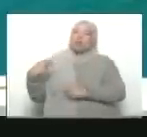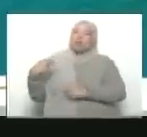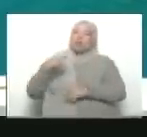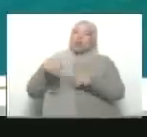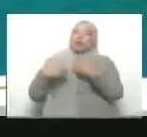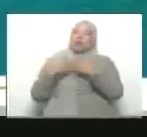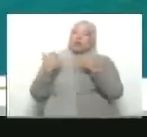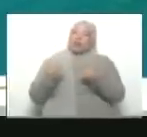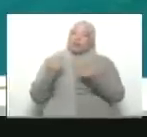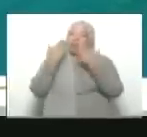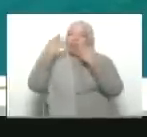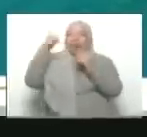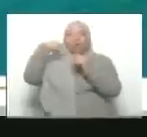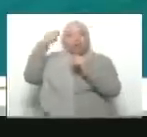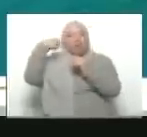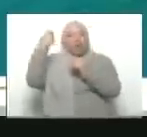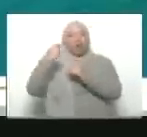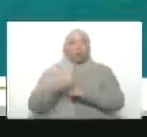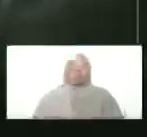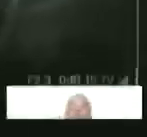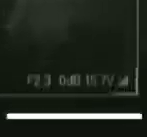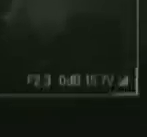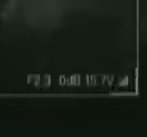ha llegado vamos a ver este video